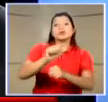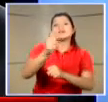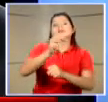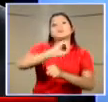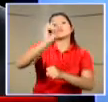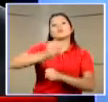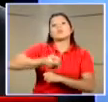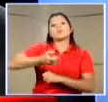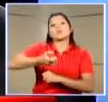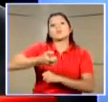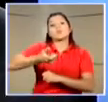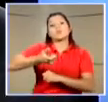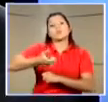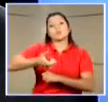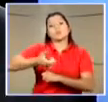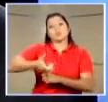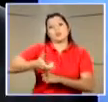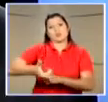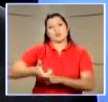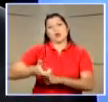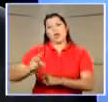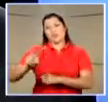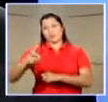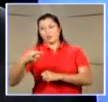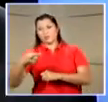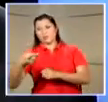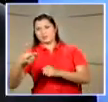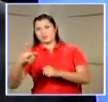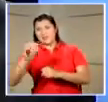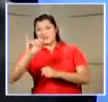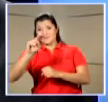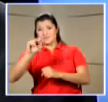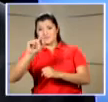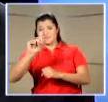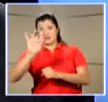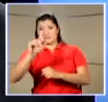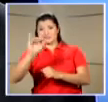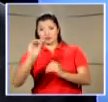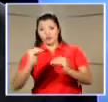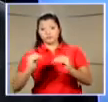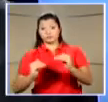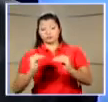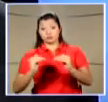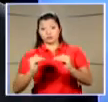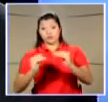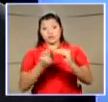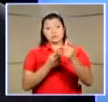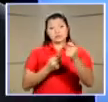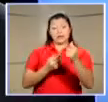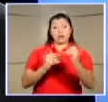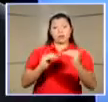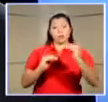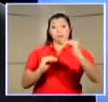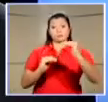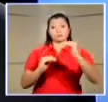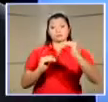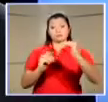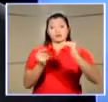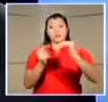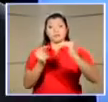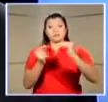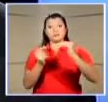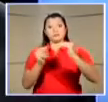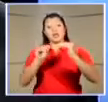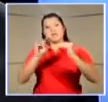10% prácticamente en forma automática, al doble de la inflación. O sea, con una economía que no está creciendo, que no tiene mucha